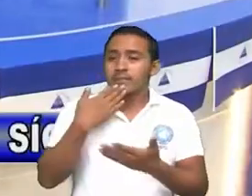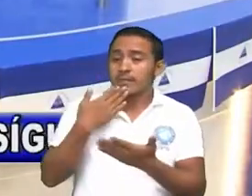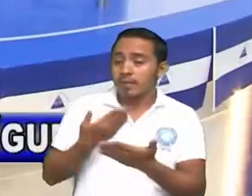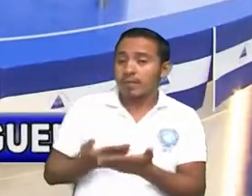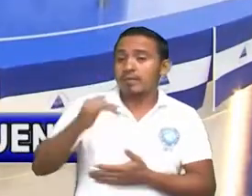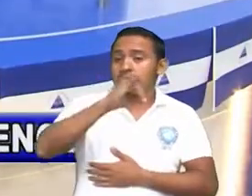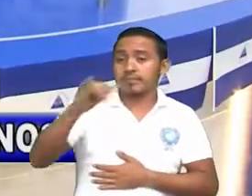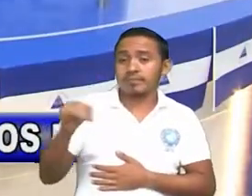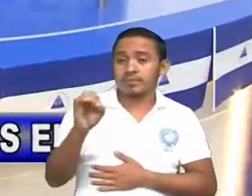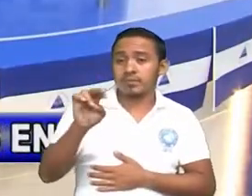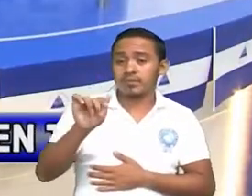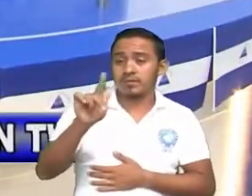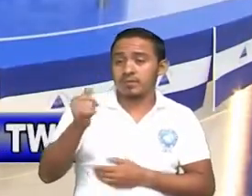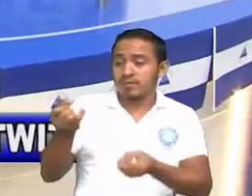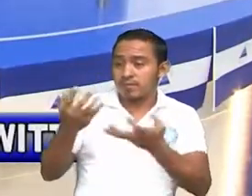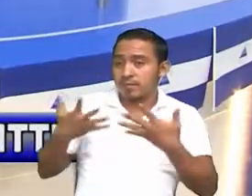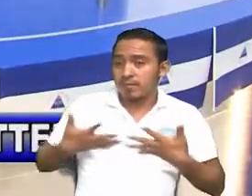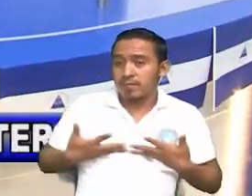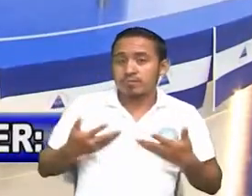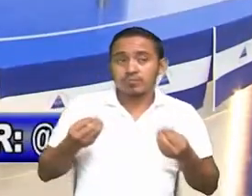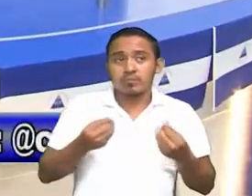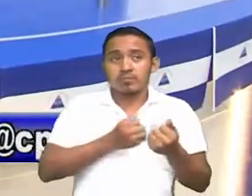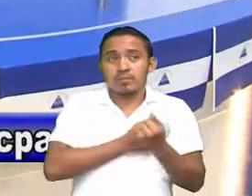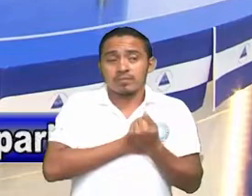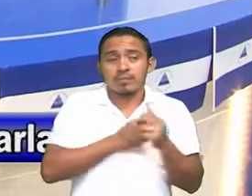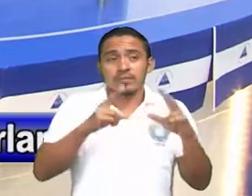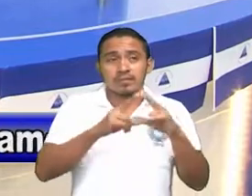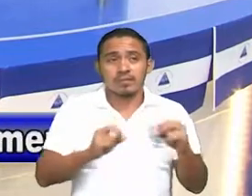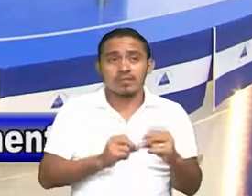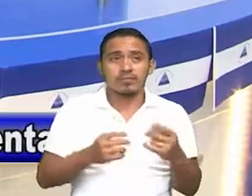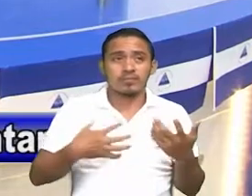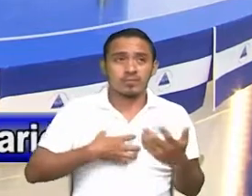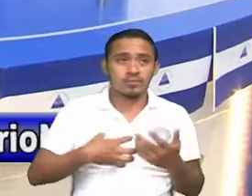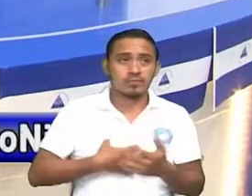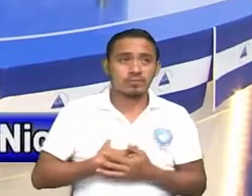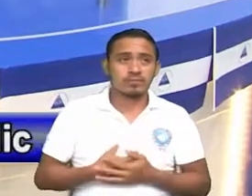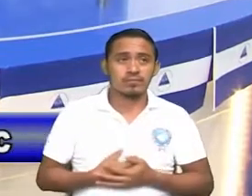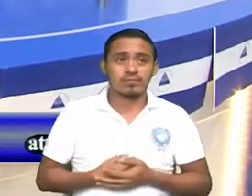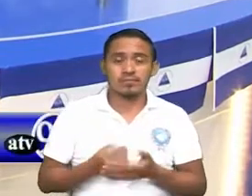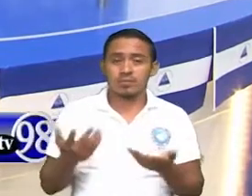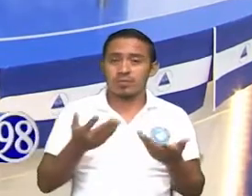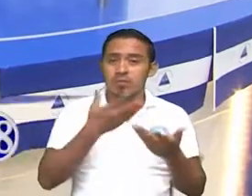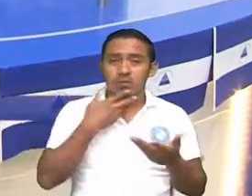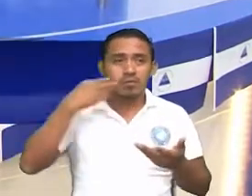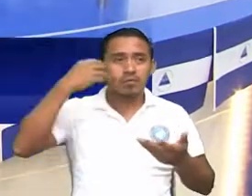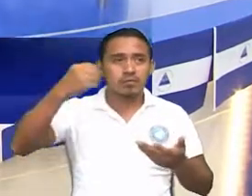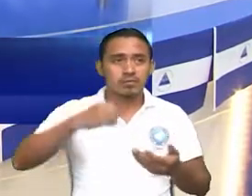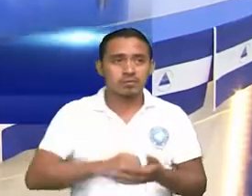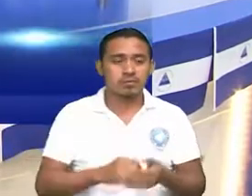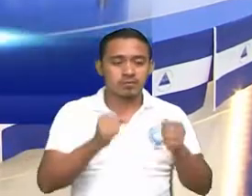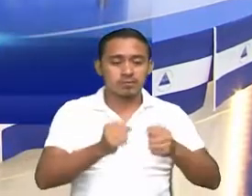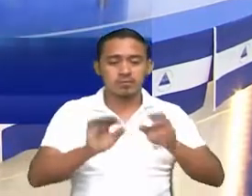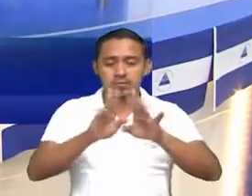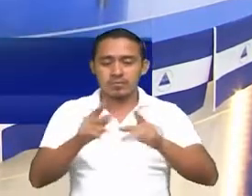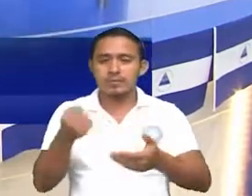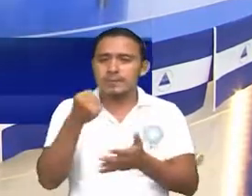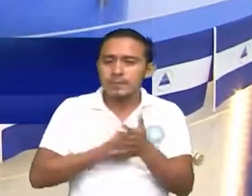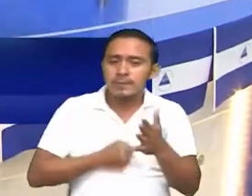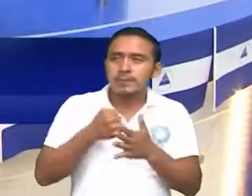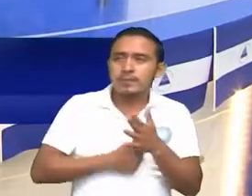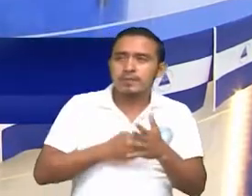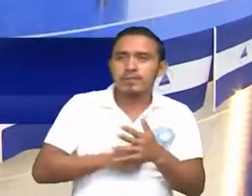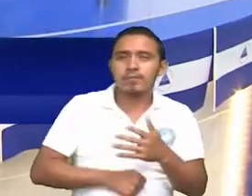Gracias, Jonathan, por compartir con nosotros tanto amor patrio y espíritu cívico de tantos jóvenes y jovencitas que se han